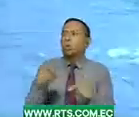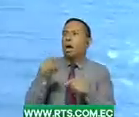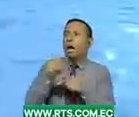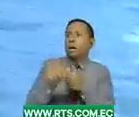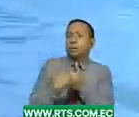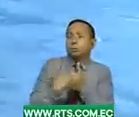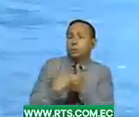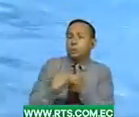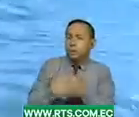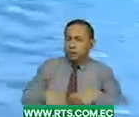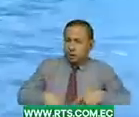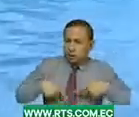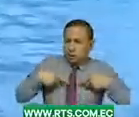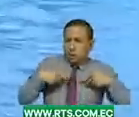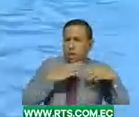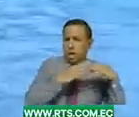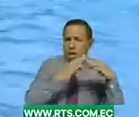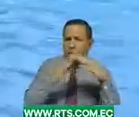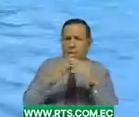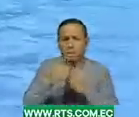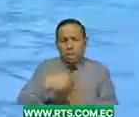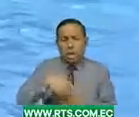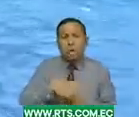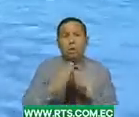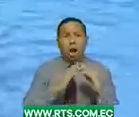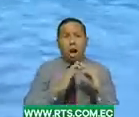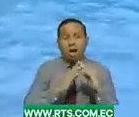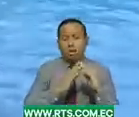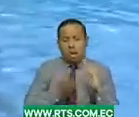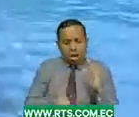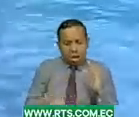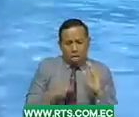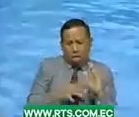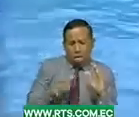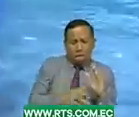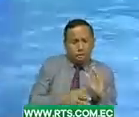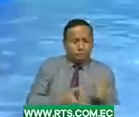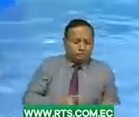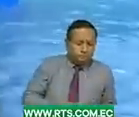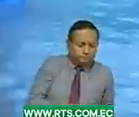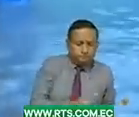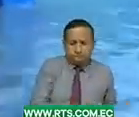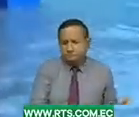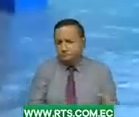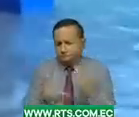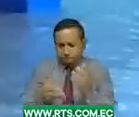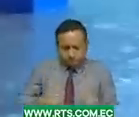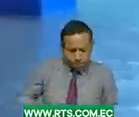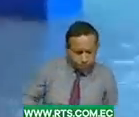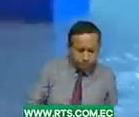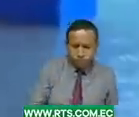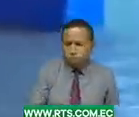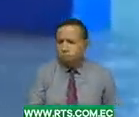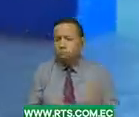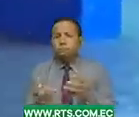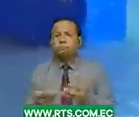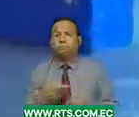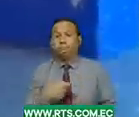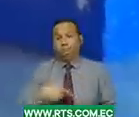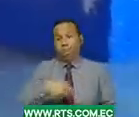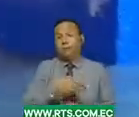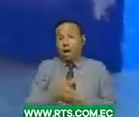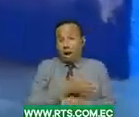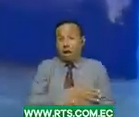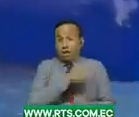sector que están de una u otra manera sacando el agua en este lugar. Esto debido a las inundaciones. Hace poco hablamos con una persona